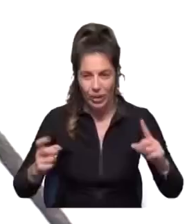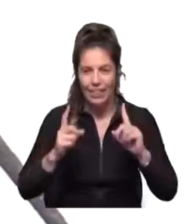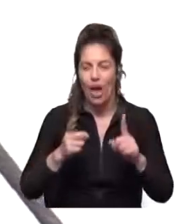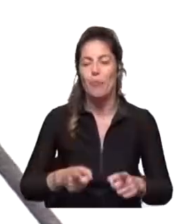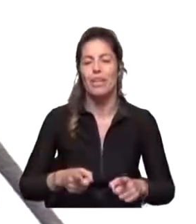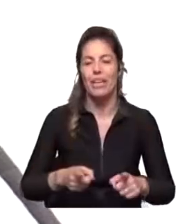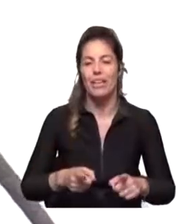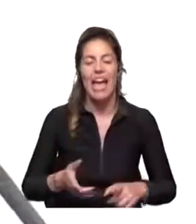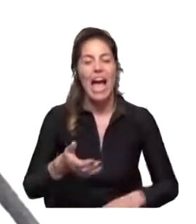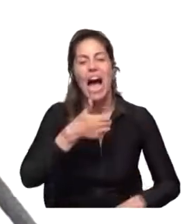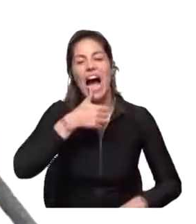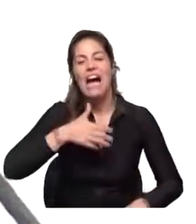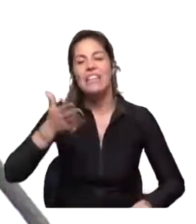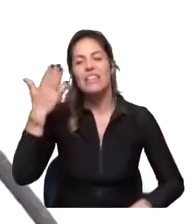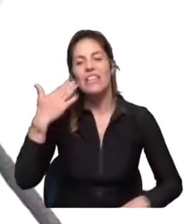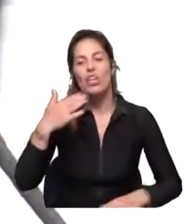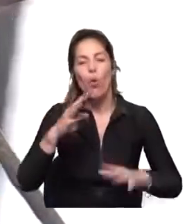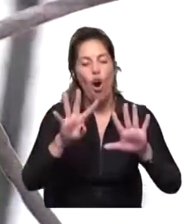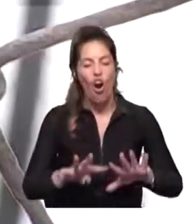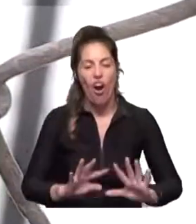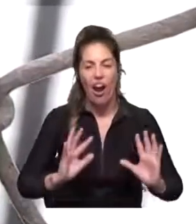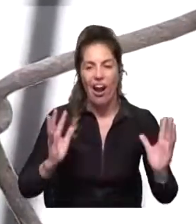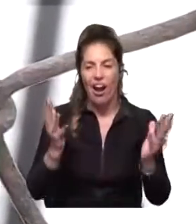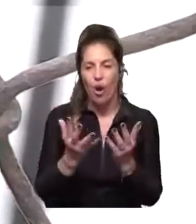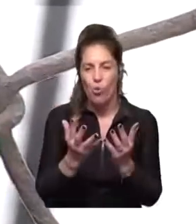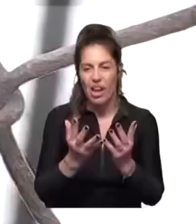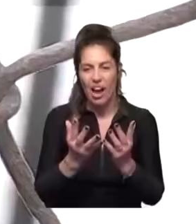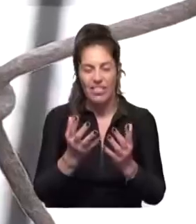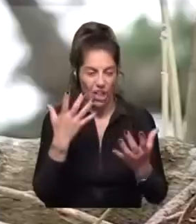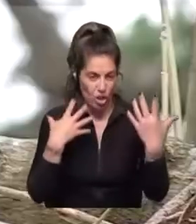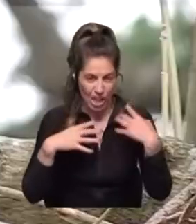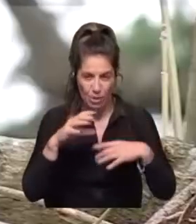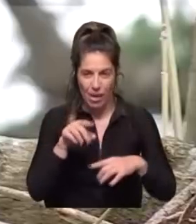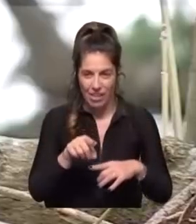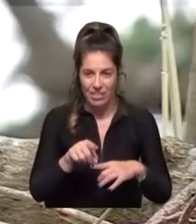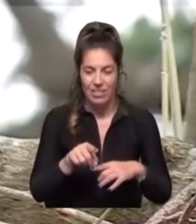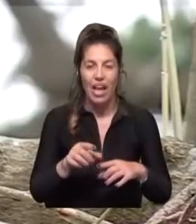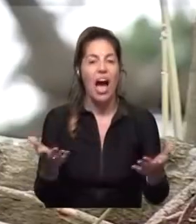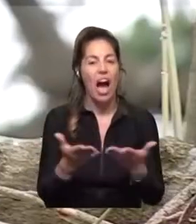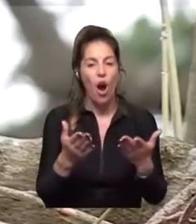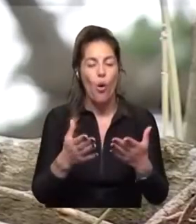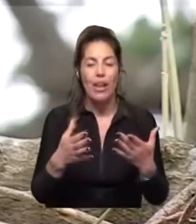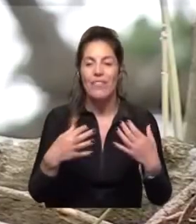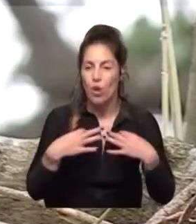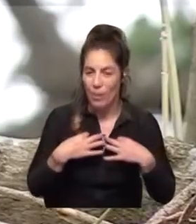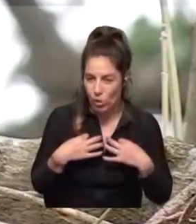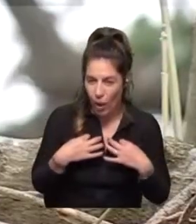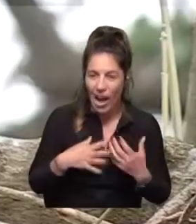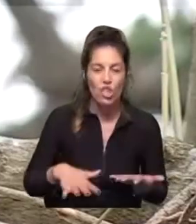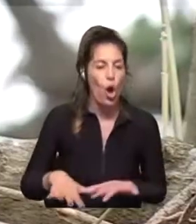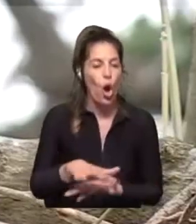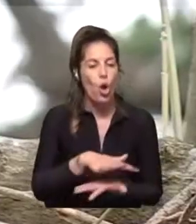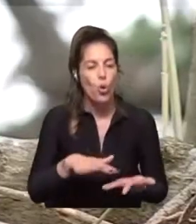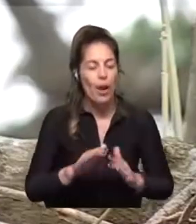el Antiguo Corral del este de los hipopótamos y bueno va a servir de vestuario de lugar de